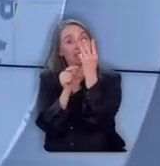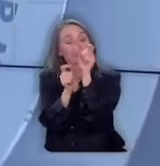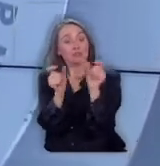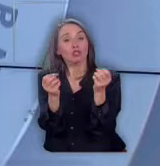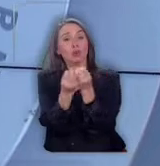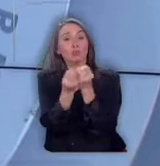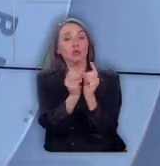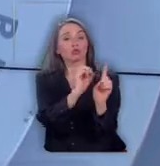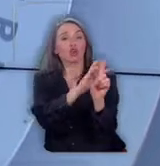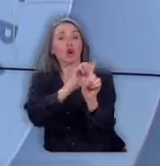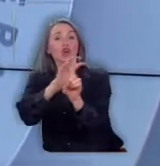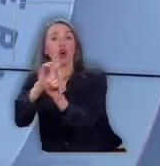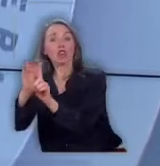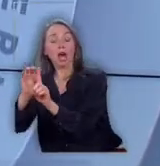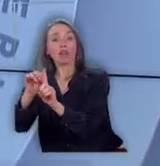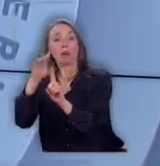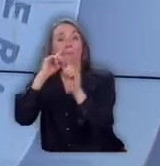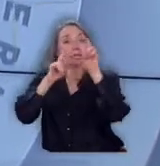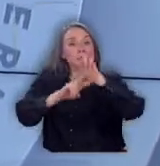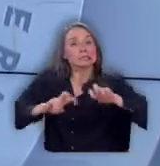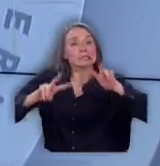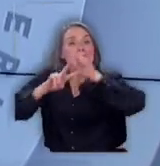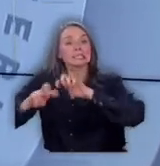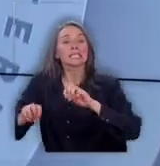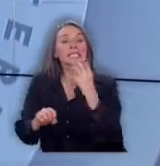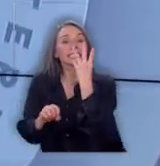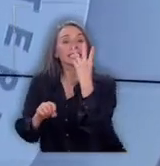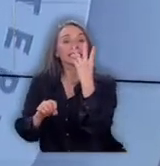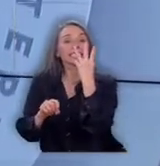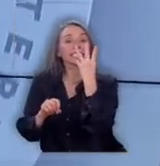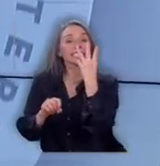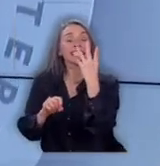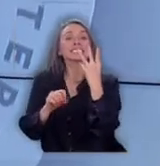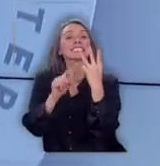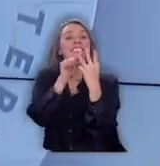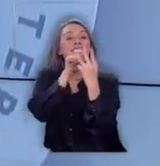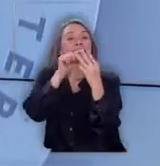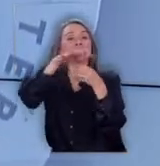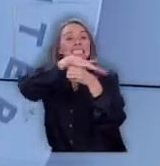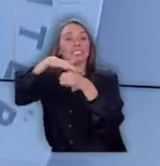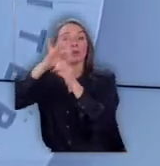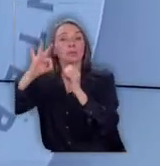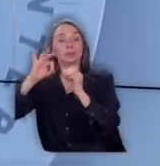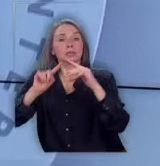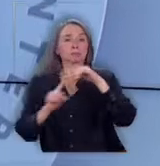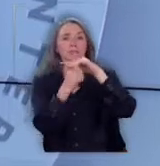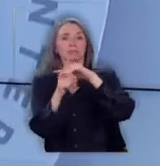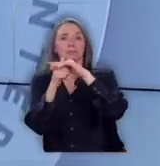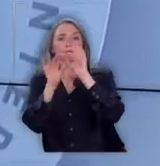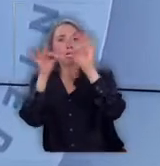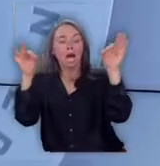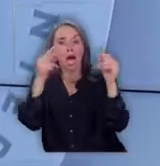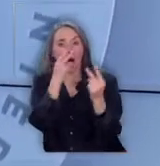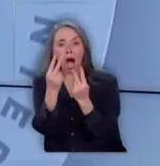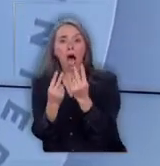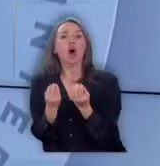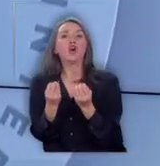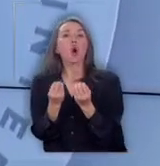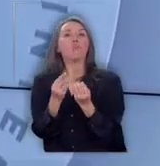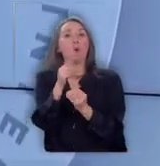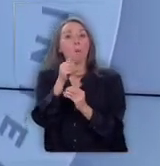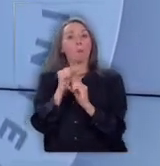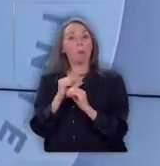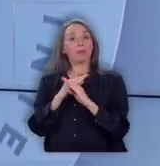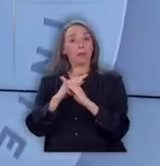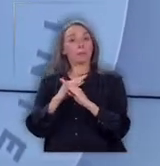múltiples quizás son los más estudiados hasta el momento son tres brotes en tres situaciones específicas que arrojan luces para entender mejor cómo prevenir los